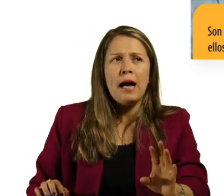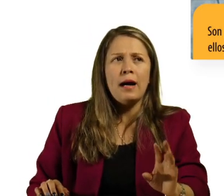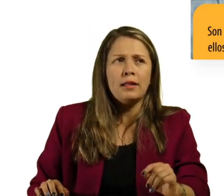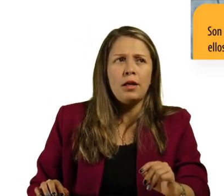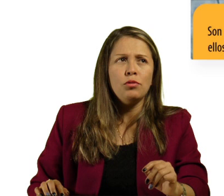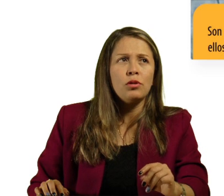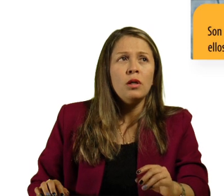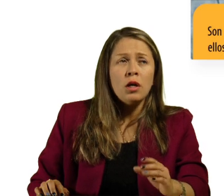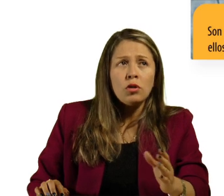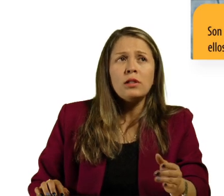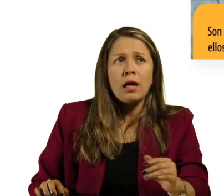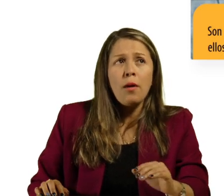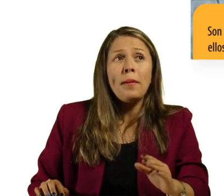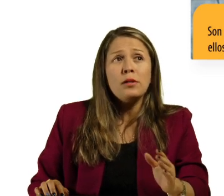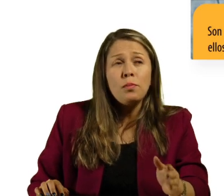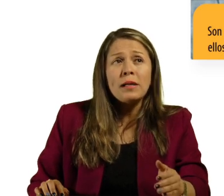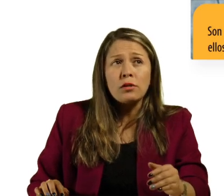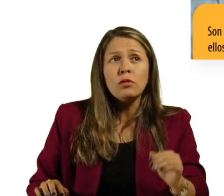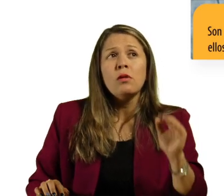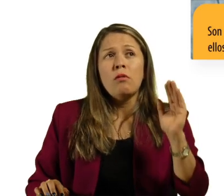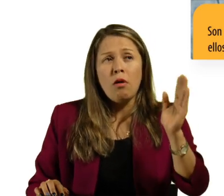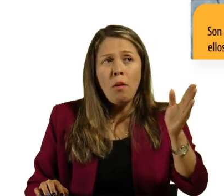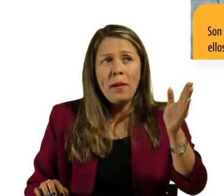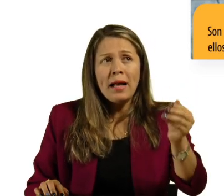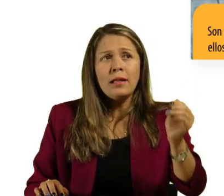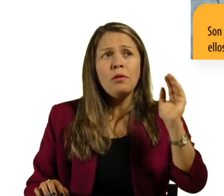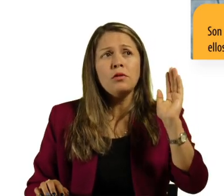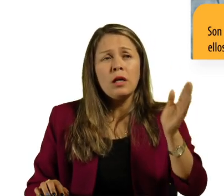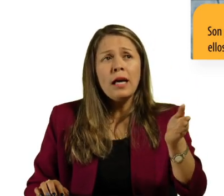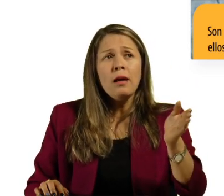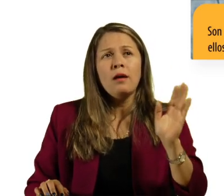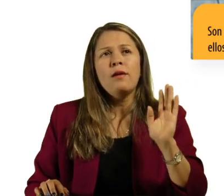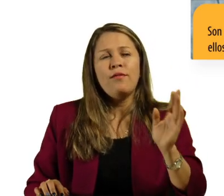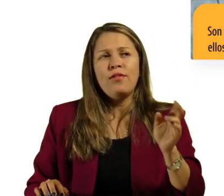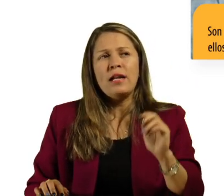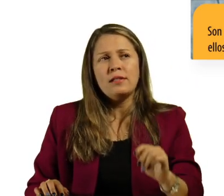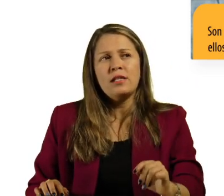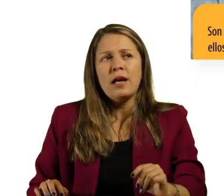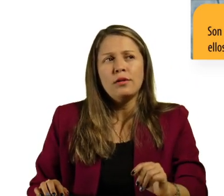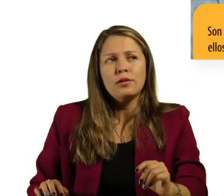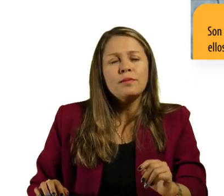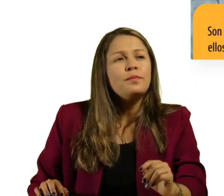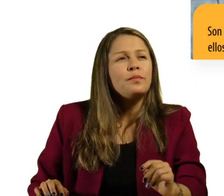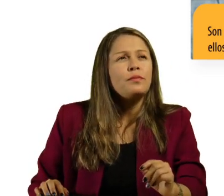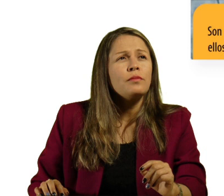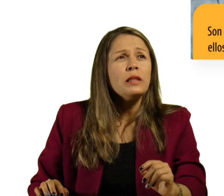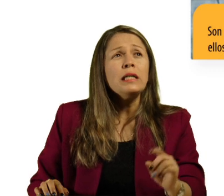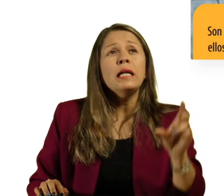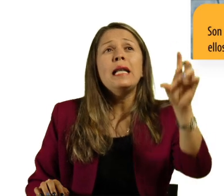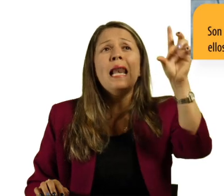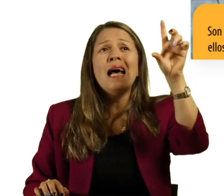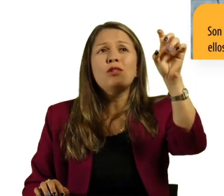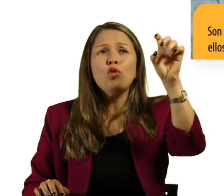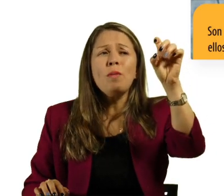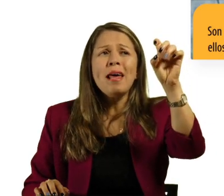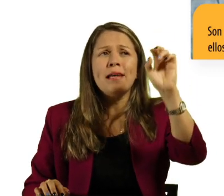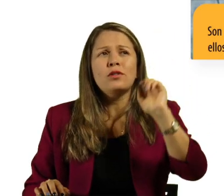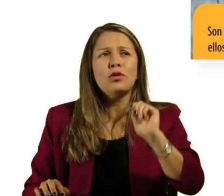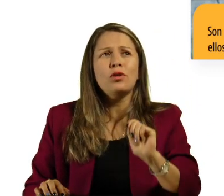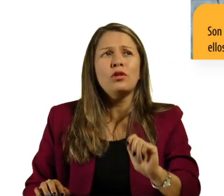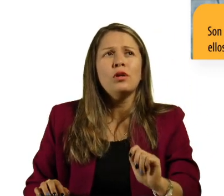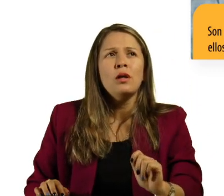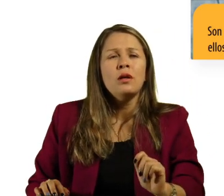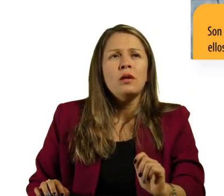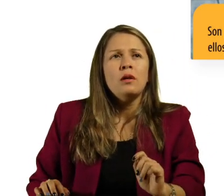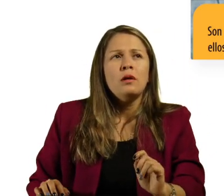mis activos. Entonces tengo presupuestos operativos y financieros. La suma de